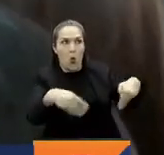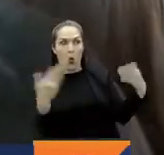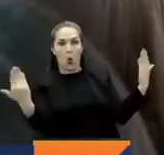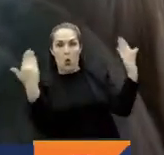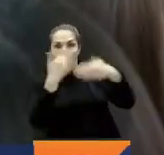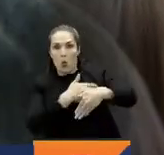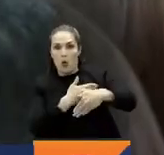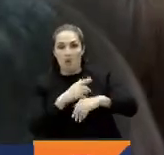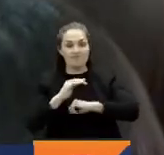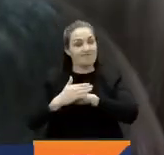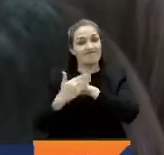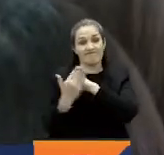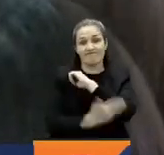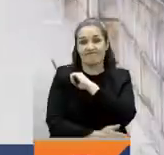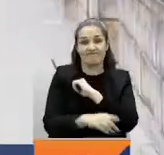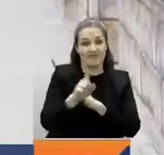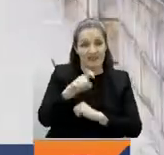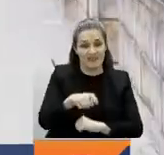sanción ejemplarizante.